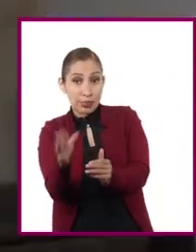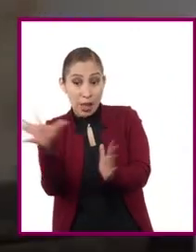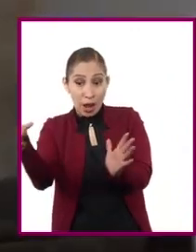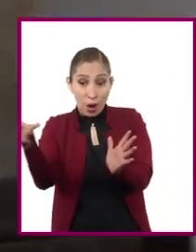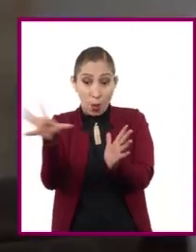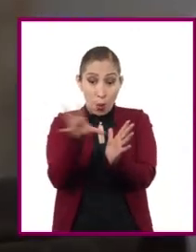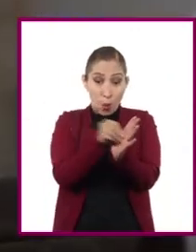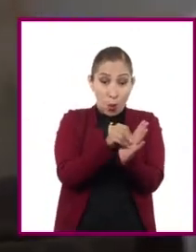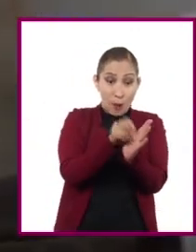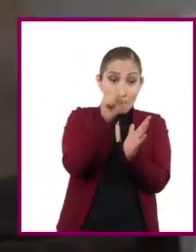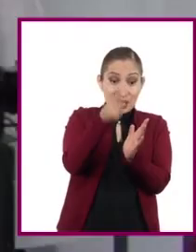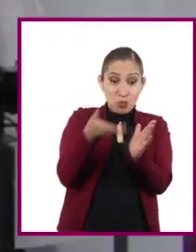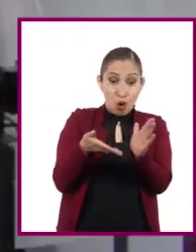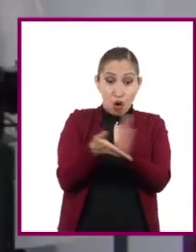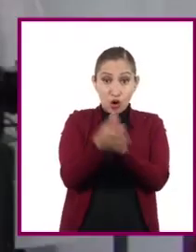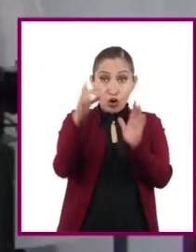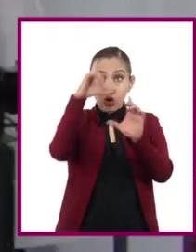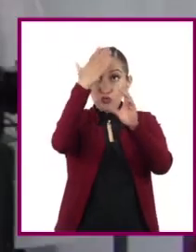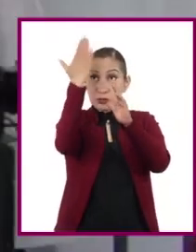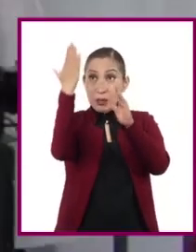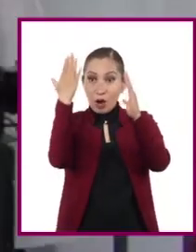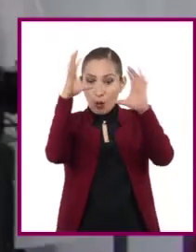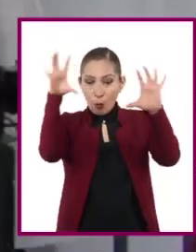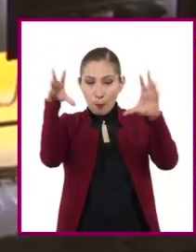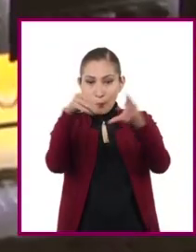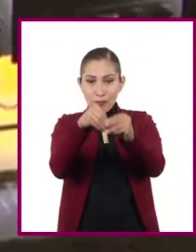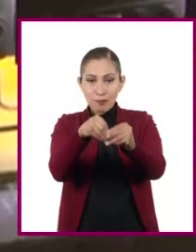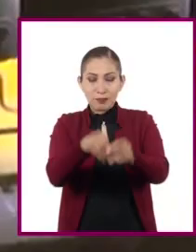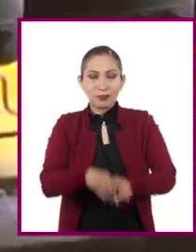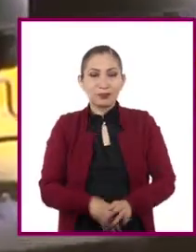de concentración del horno.